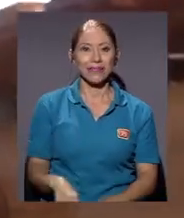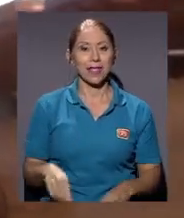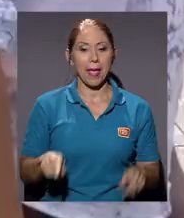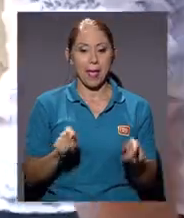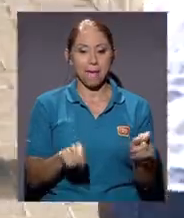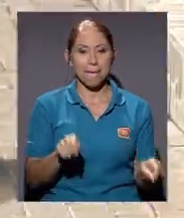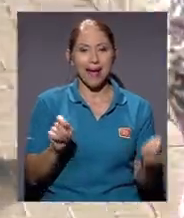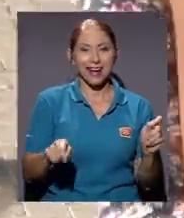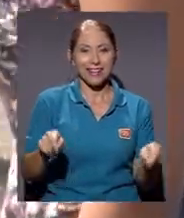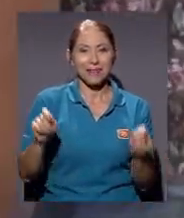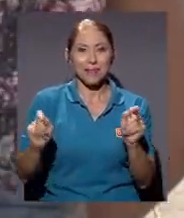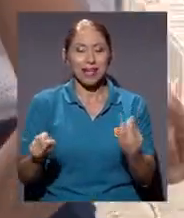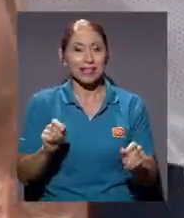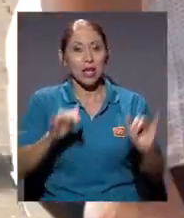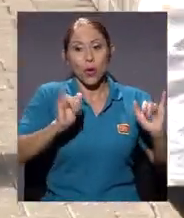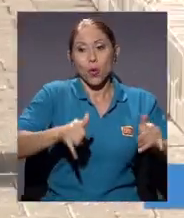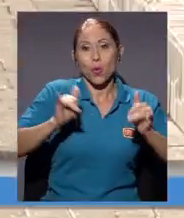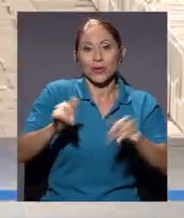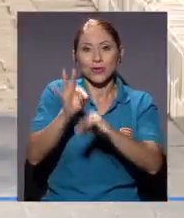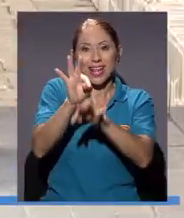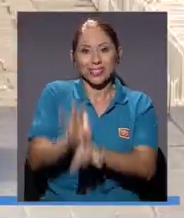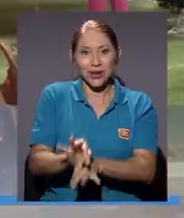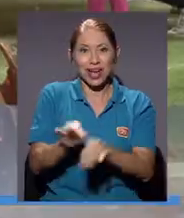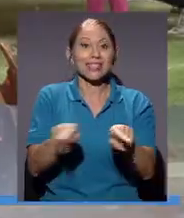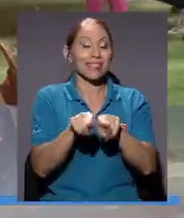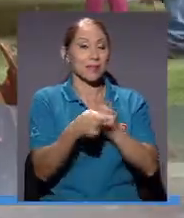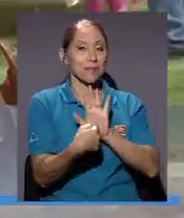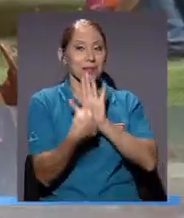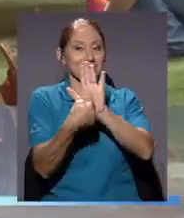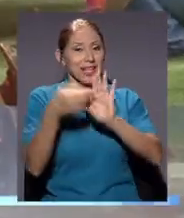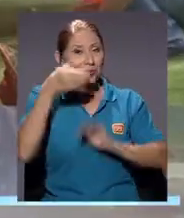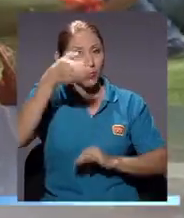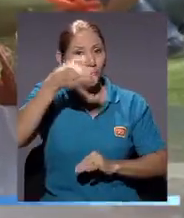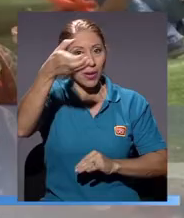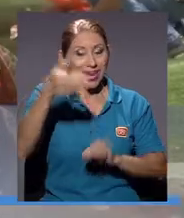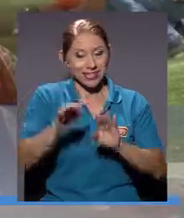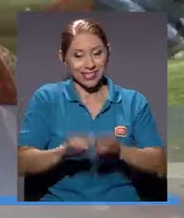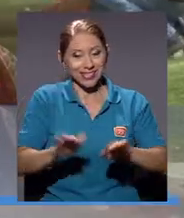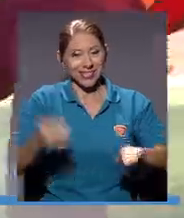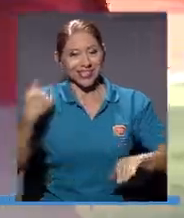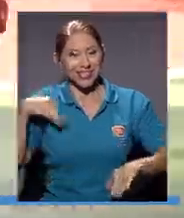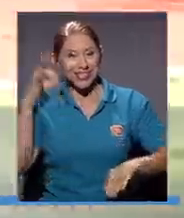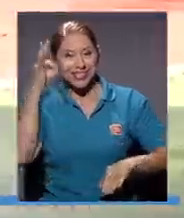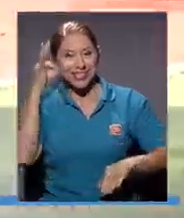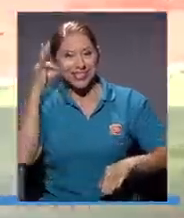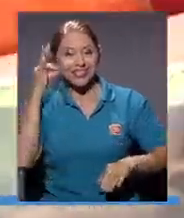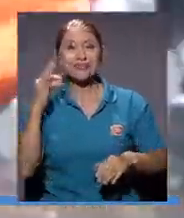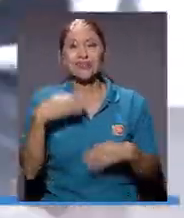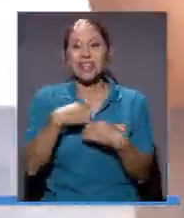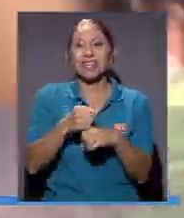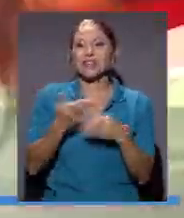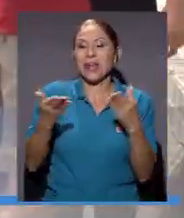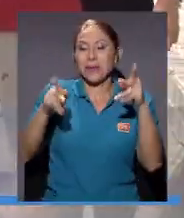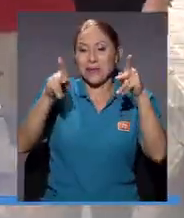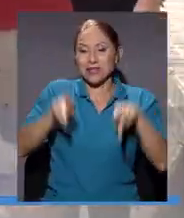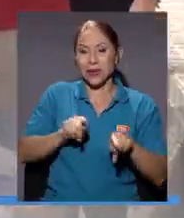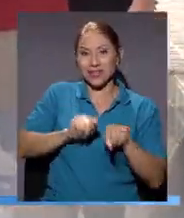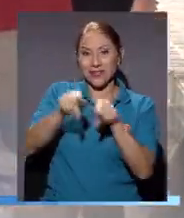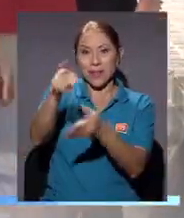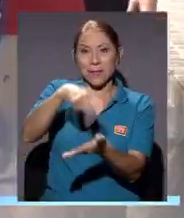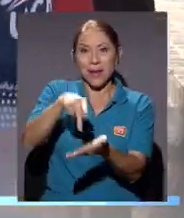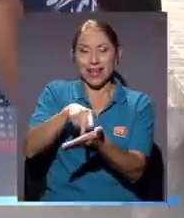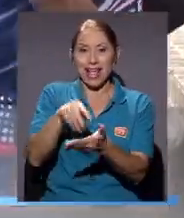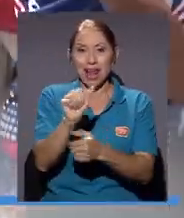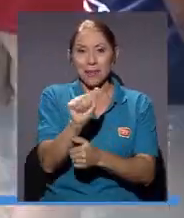Las marimbas, los juegos tradicionales y las presentaciones culturales de los niños y las niñas hicieron que los visitantes al Parque Alberto